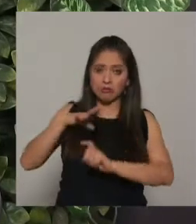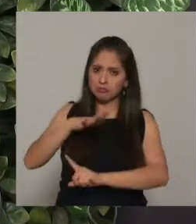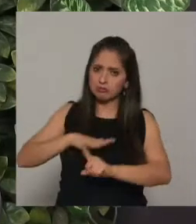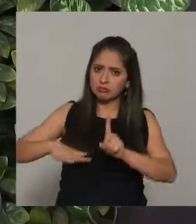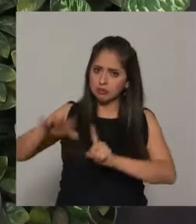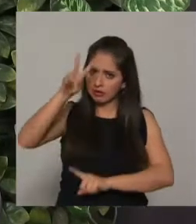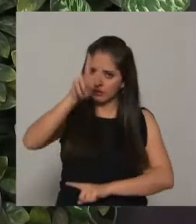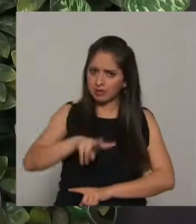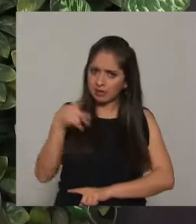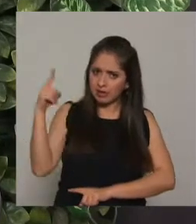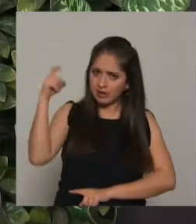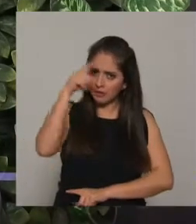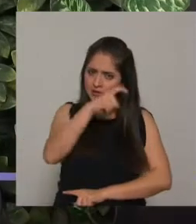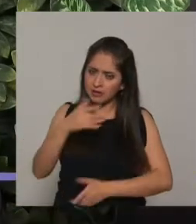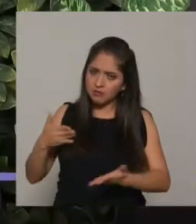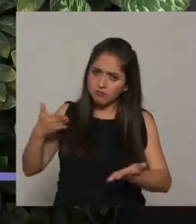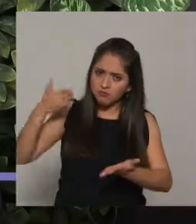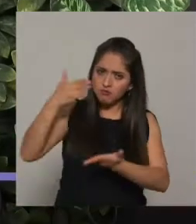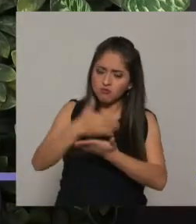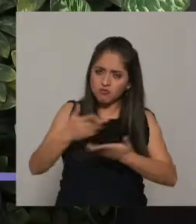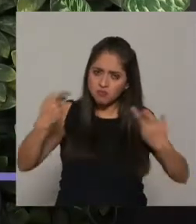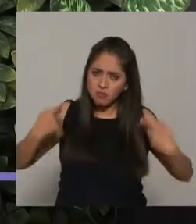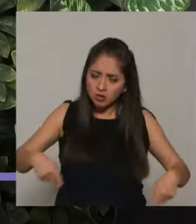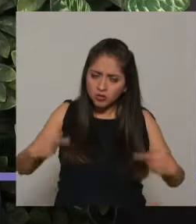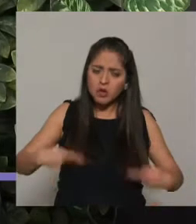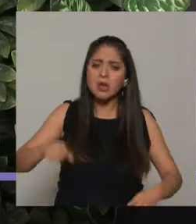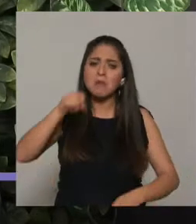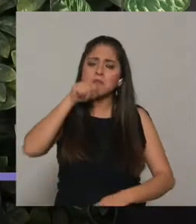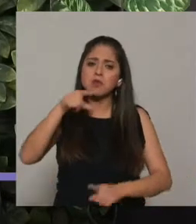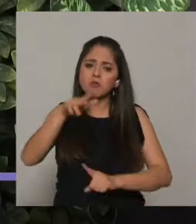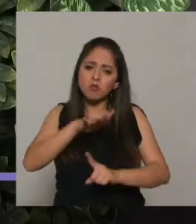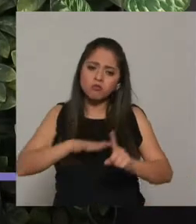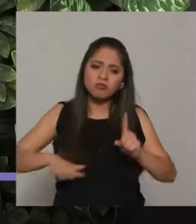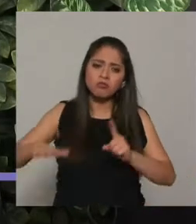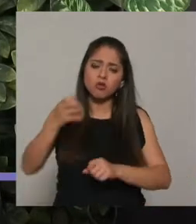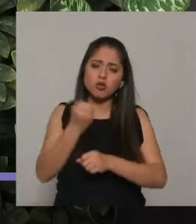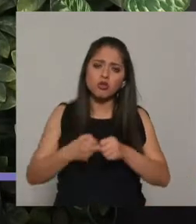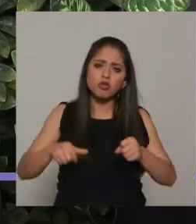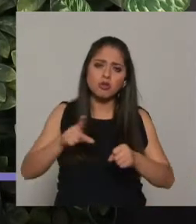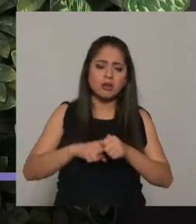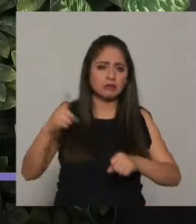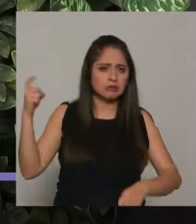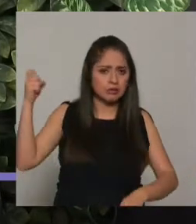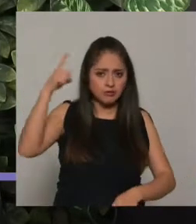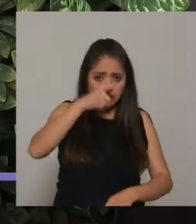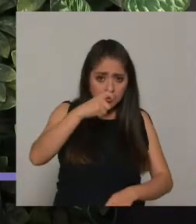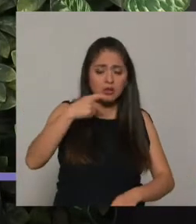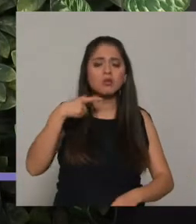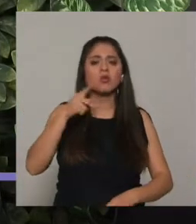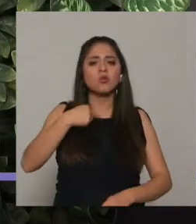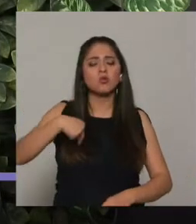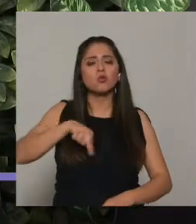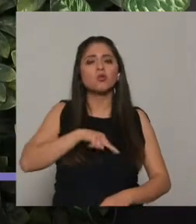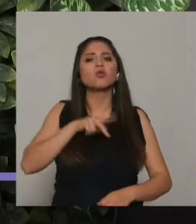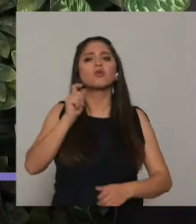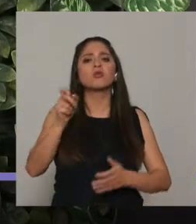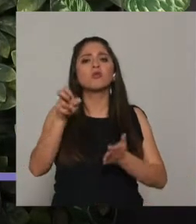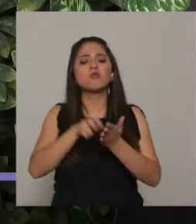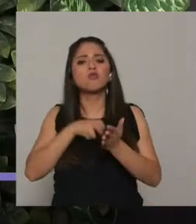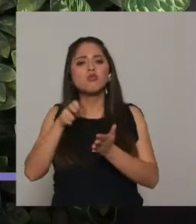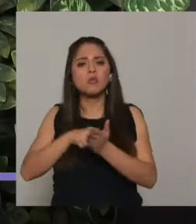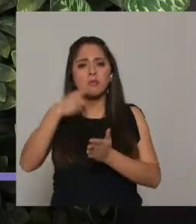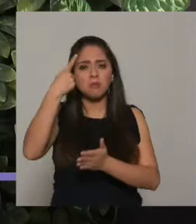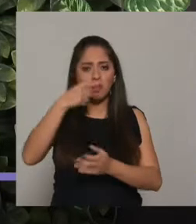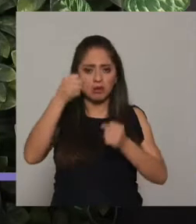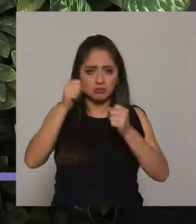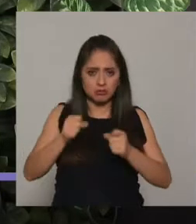para llegar, complicada por el entorno social que la rodea, ¿sí? Estamos modificando algunas cuestiones de protocolo de seguridad,